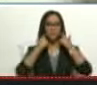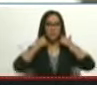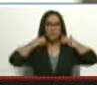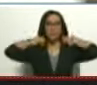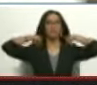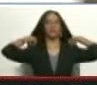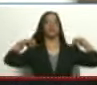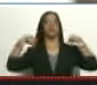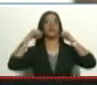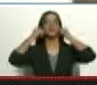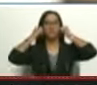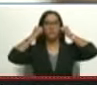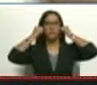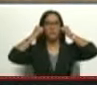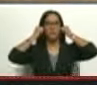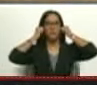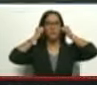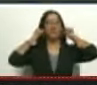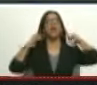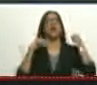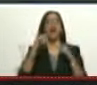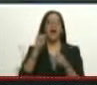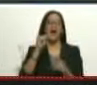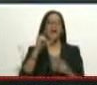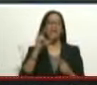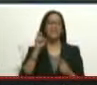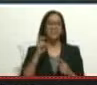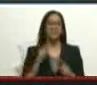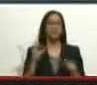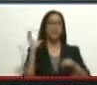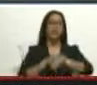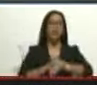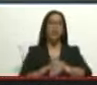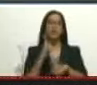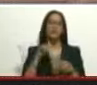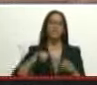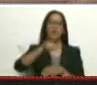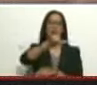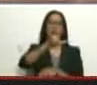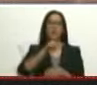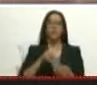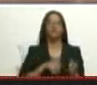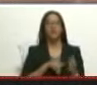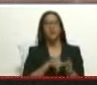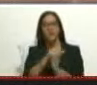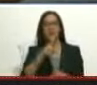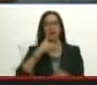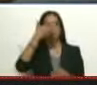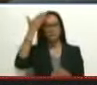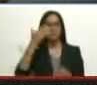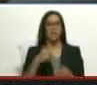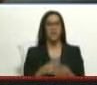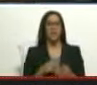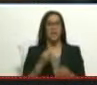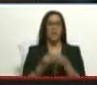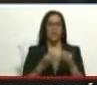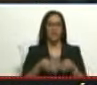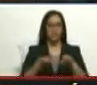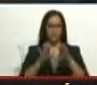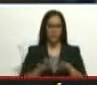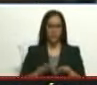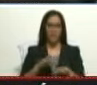Al-Assad fue capturado en un viaje cuando iba a Irán. Hizo una parada técnica en